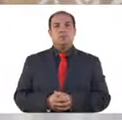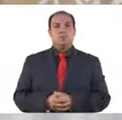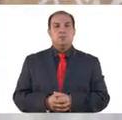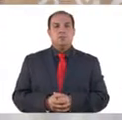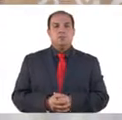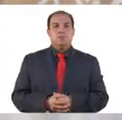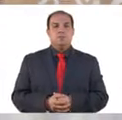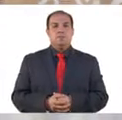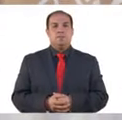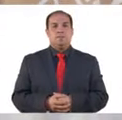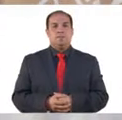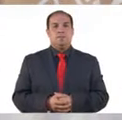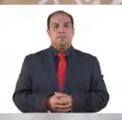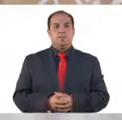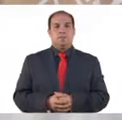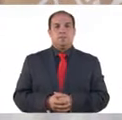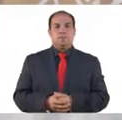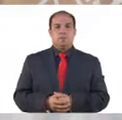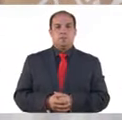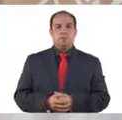Y hay quien todavía